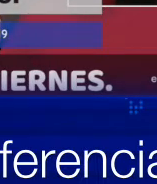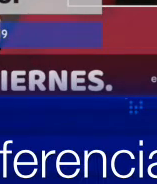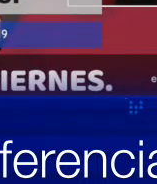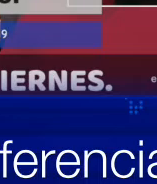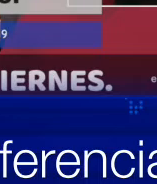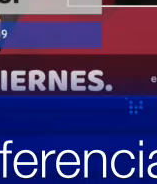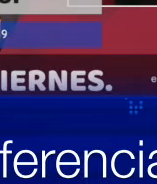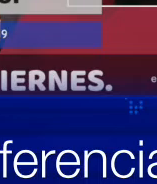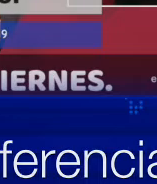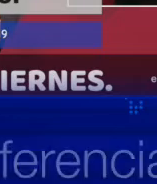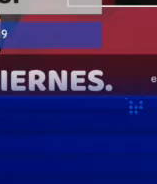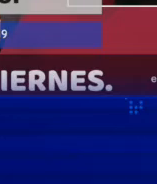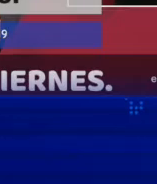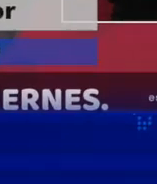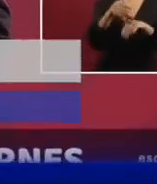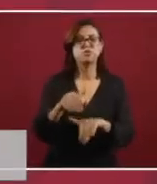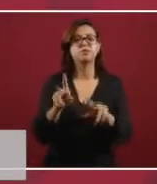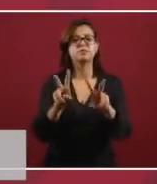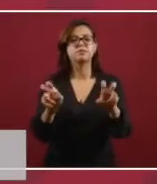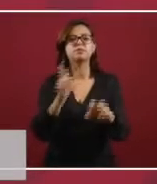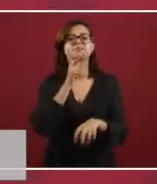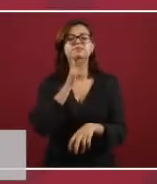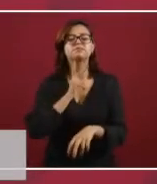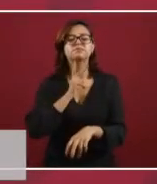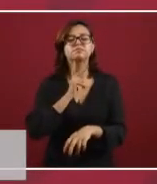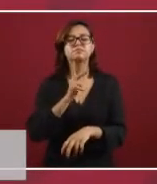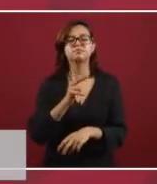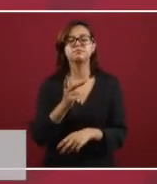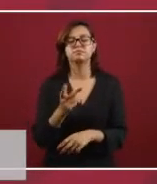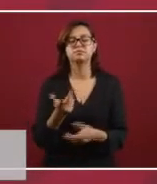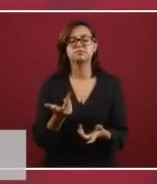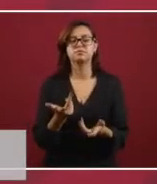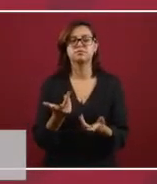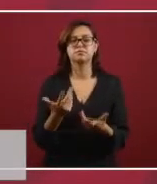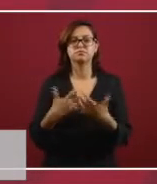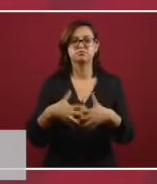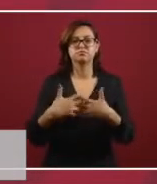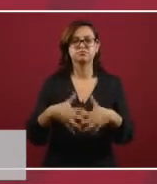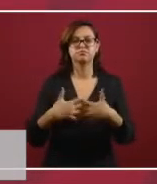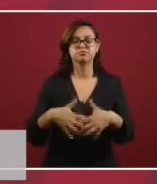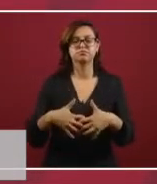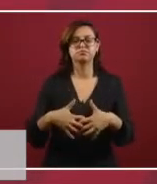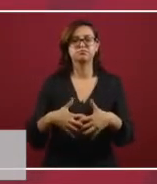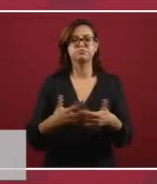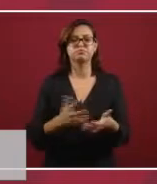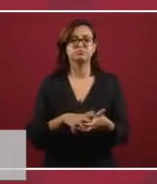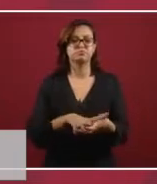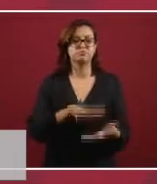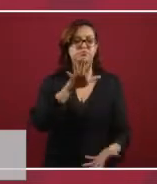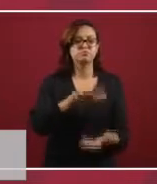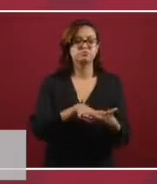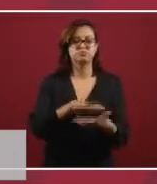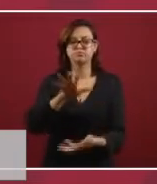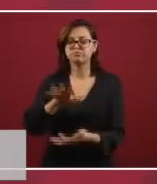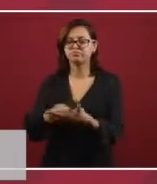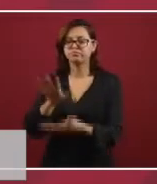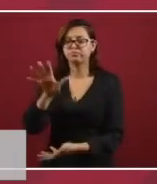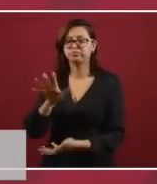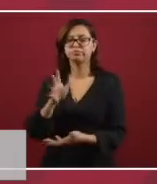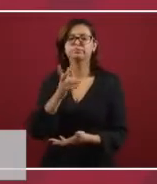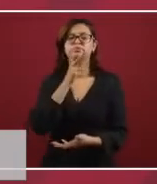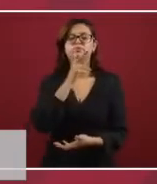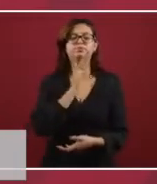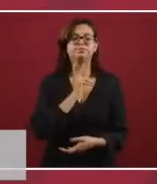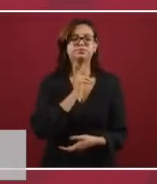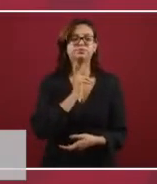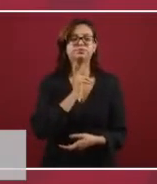en la industria petrolera. El día de hoy el presidente informa del rescate y recuperación de la producción de petróleo y del rescate